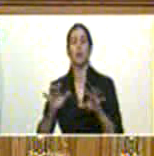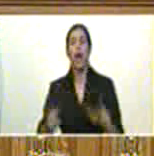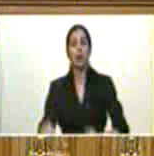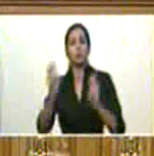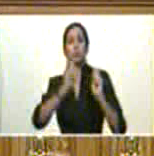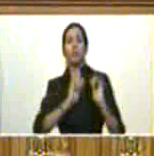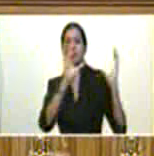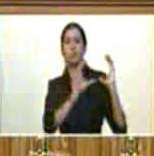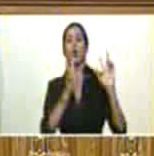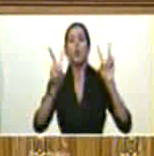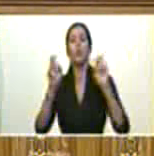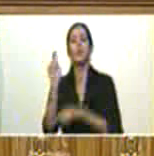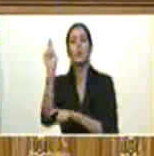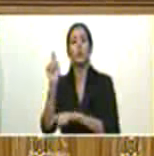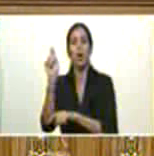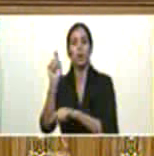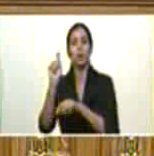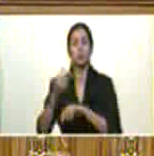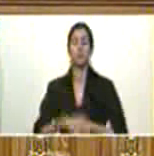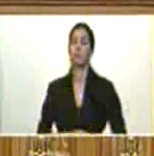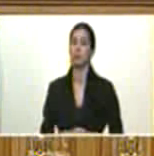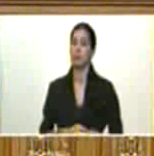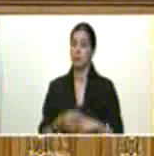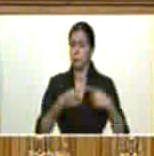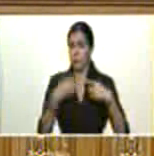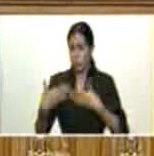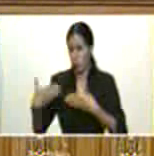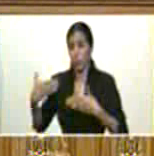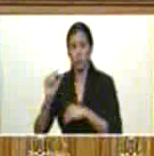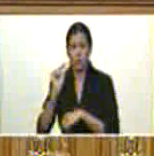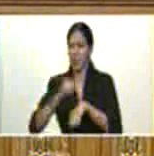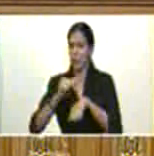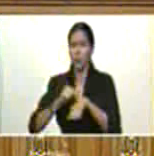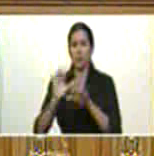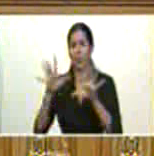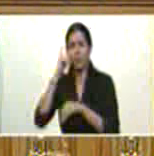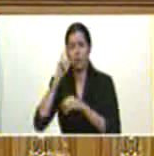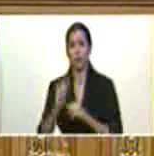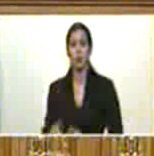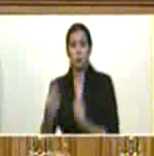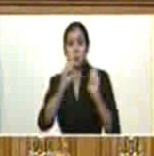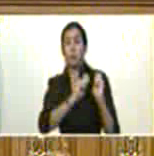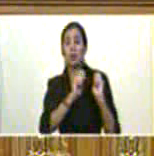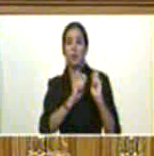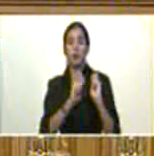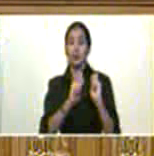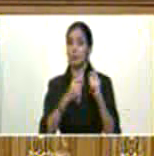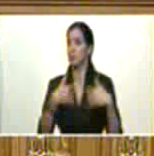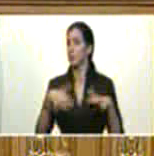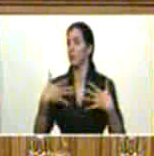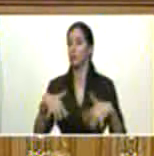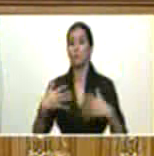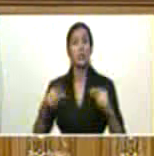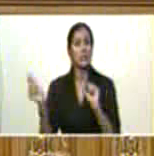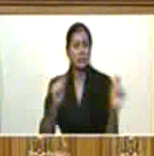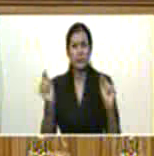Y no ha dejado de qué hablar la Asamblea Nacional en todos sus primeros días, todo el debate que se ha